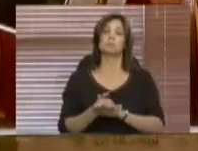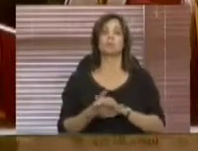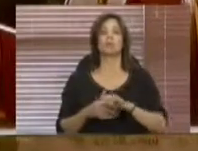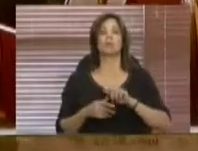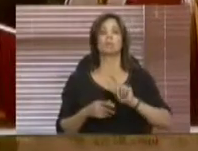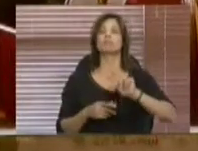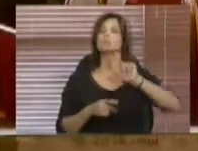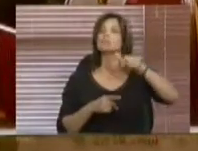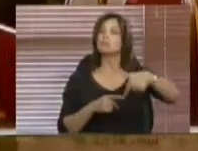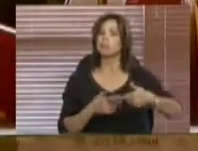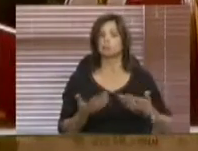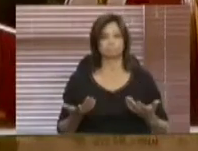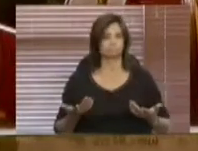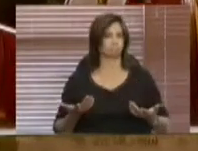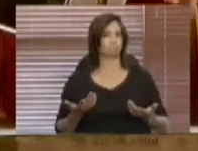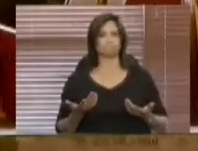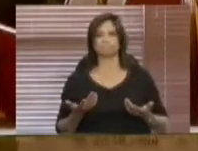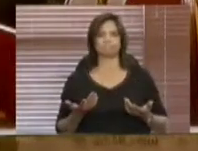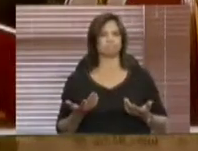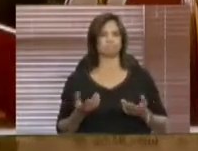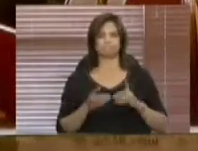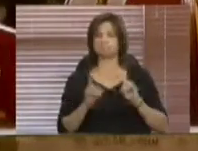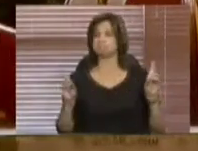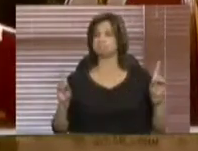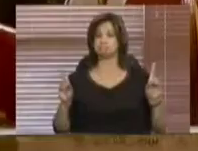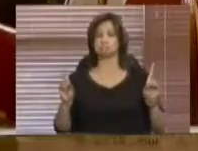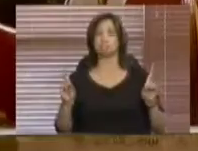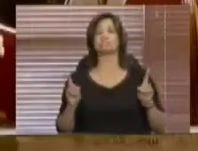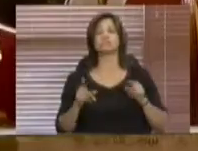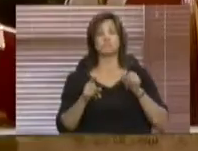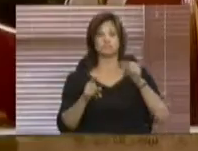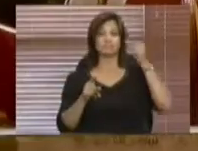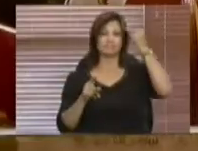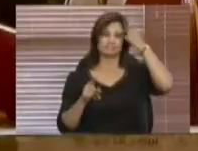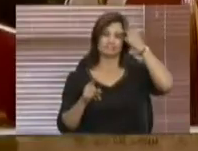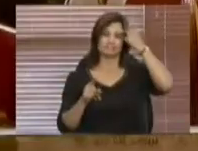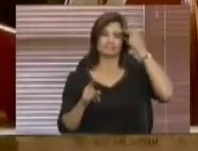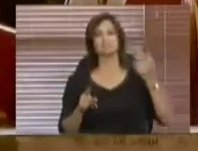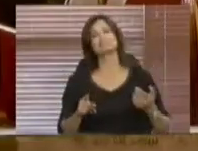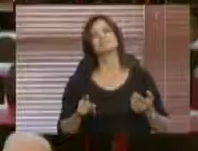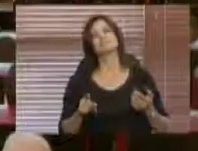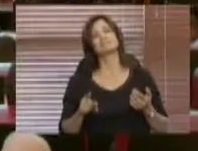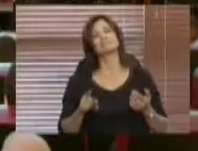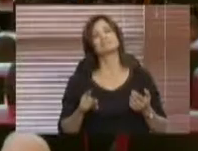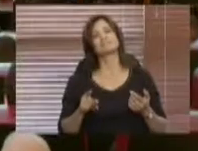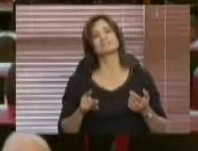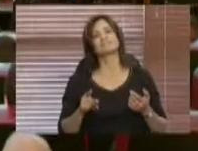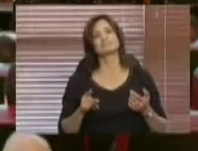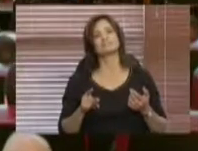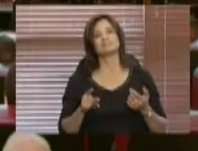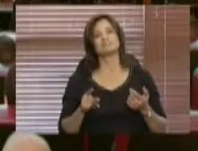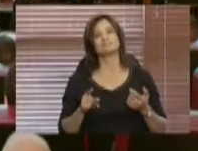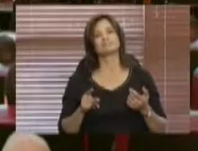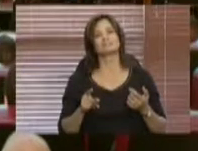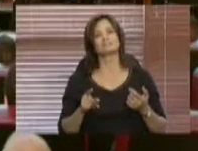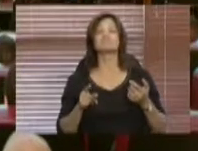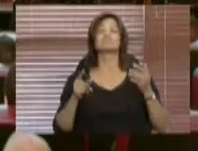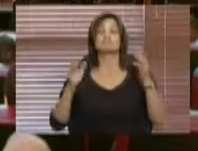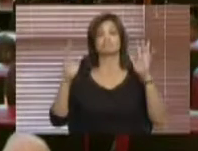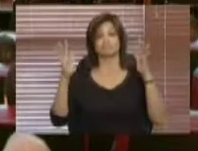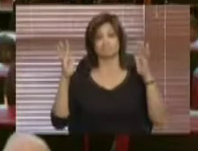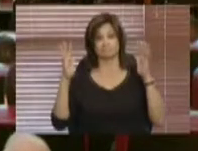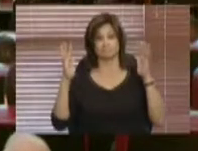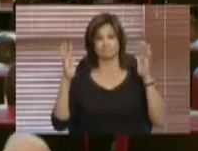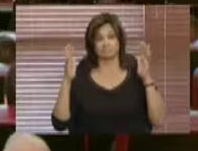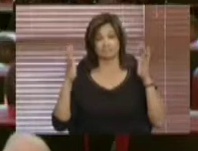otro día del divorcio. Se consideró que tal disposición